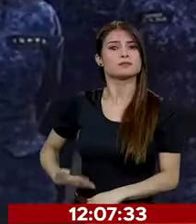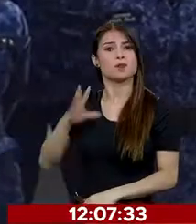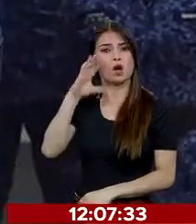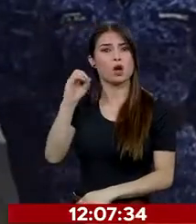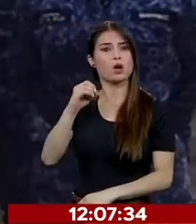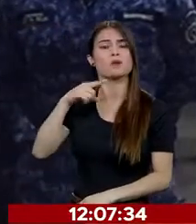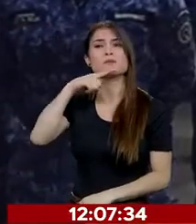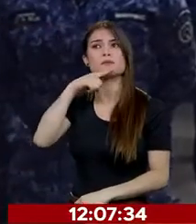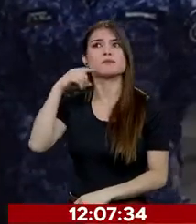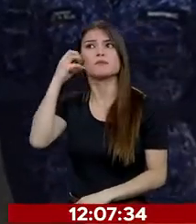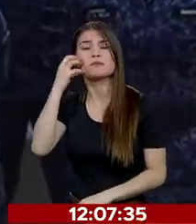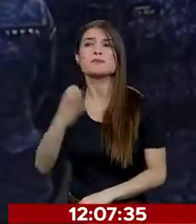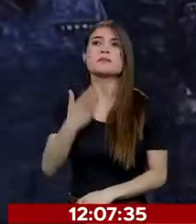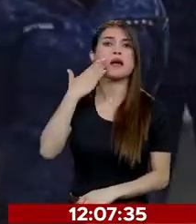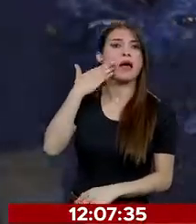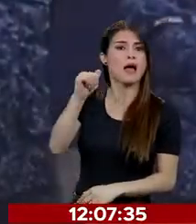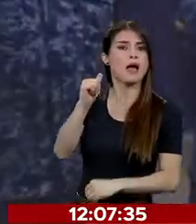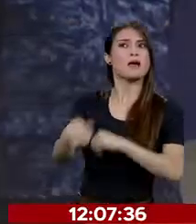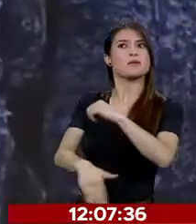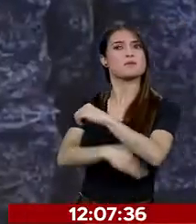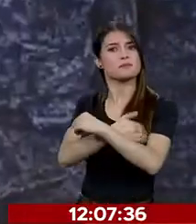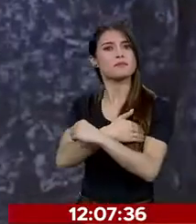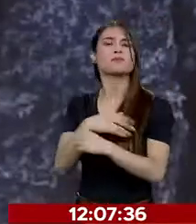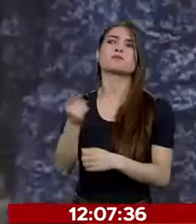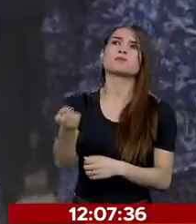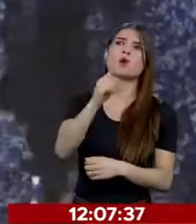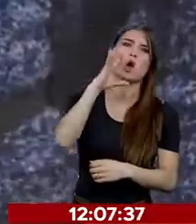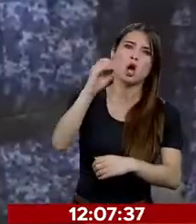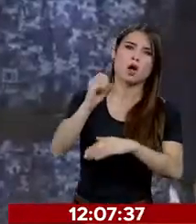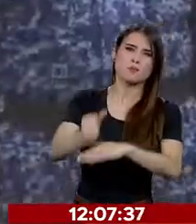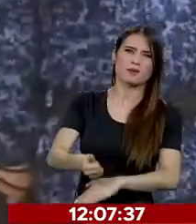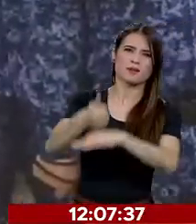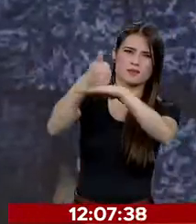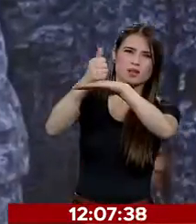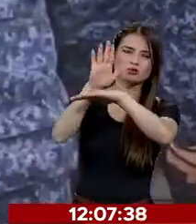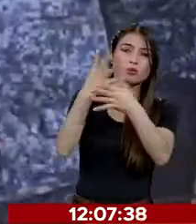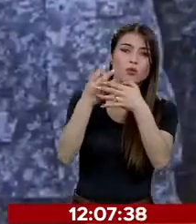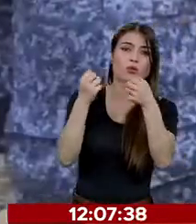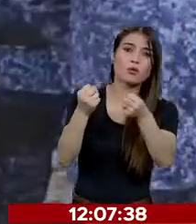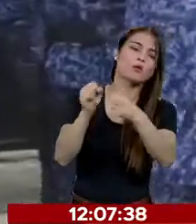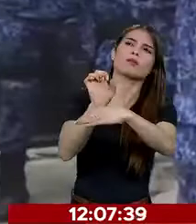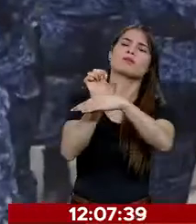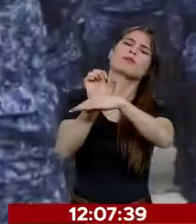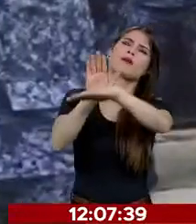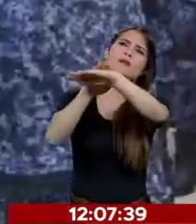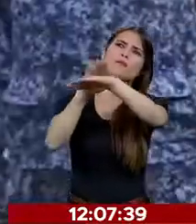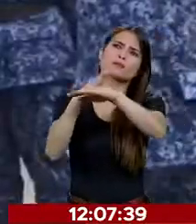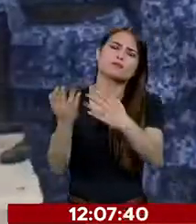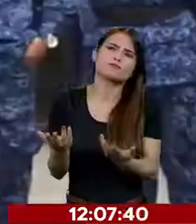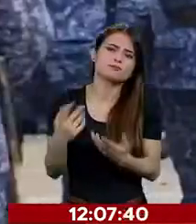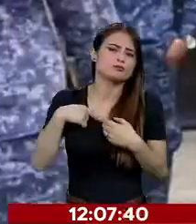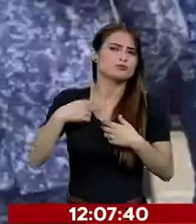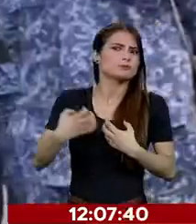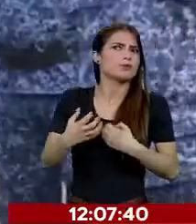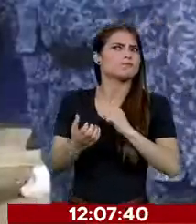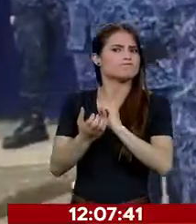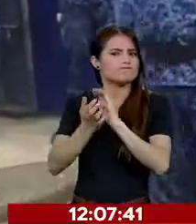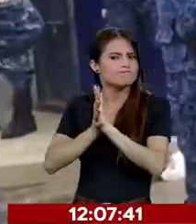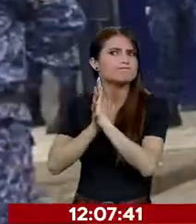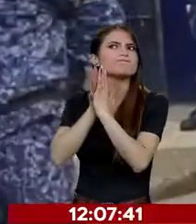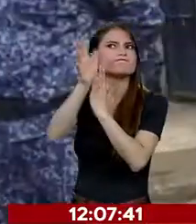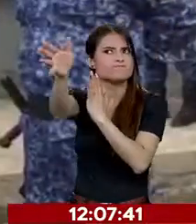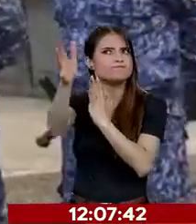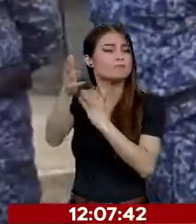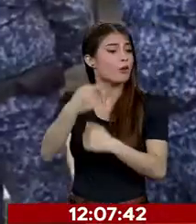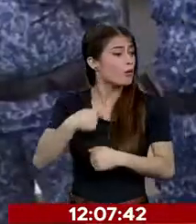Cabello, señor brigadier general Norberto Mojica, director general del IMPEC, sea esta la oportunidad para manifestarles y reiterarles